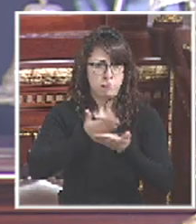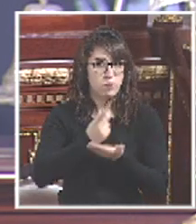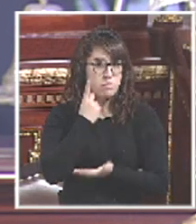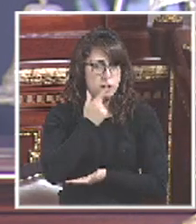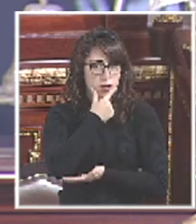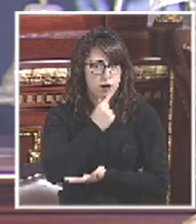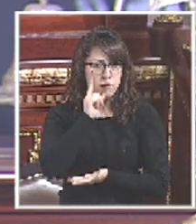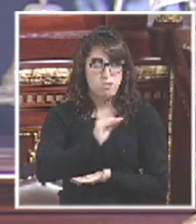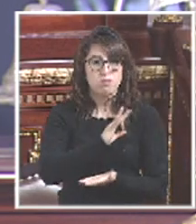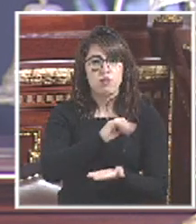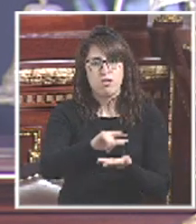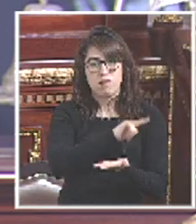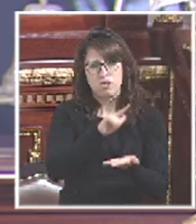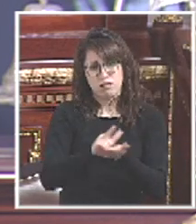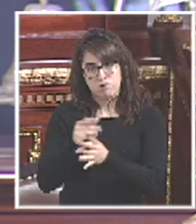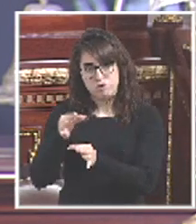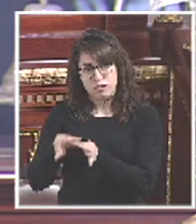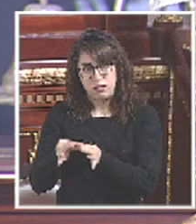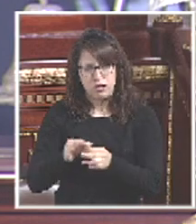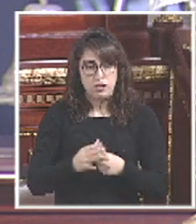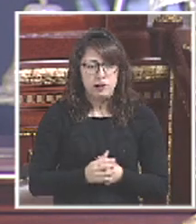a que haya lugar.